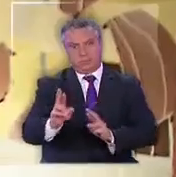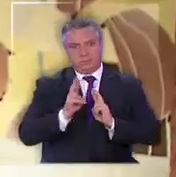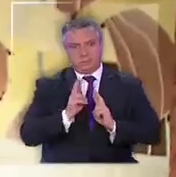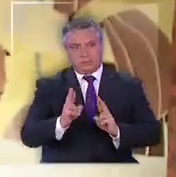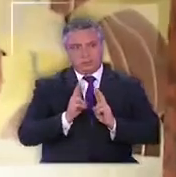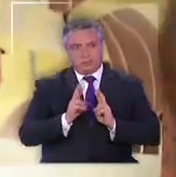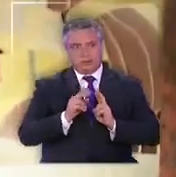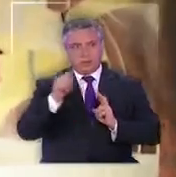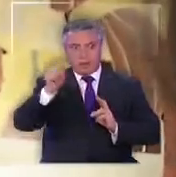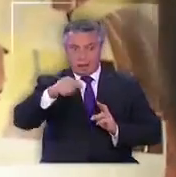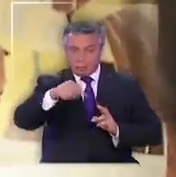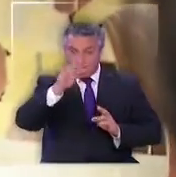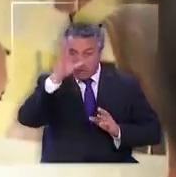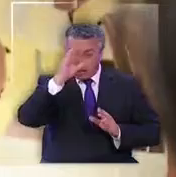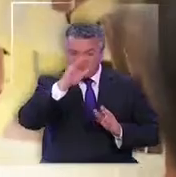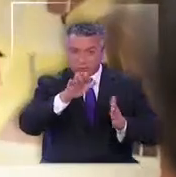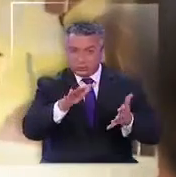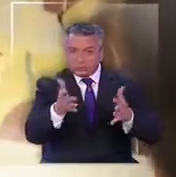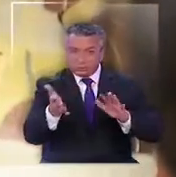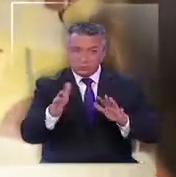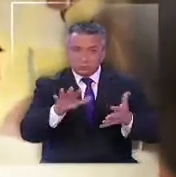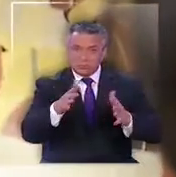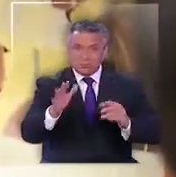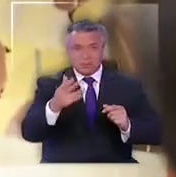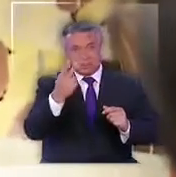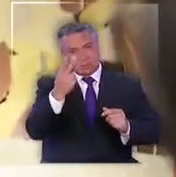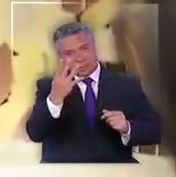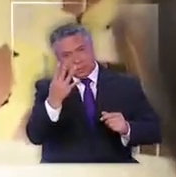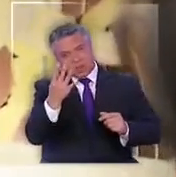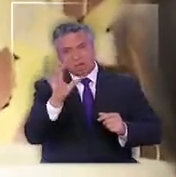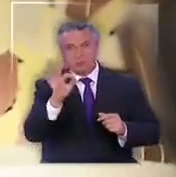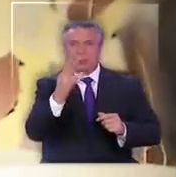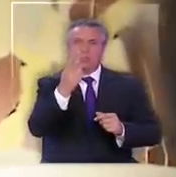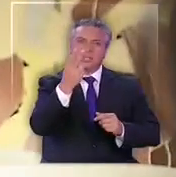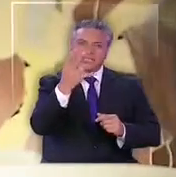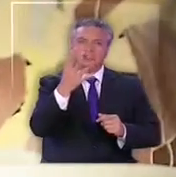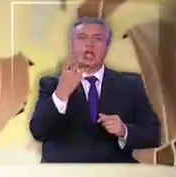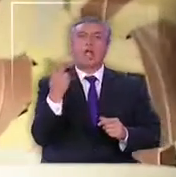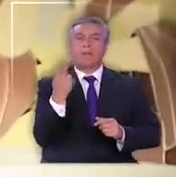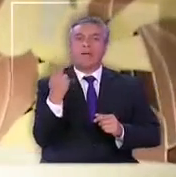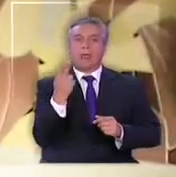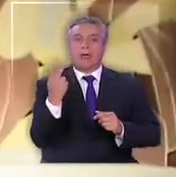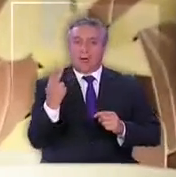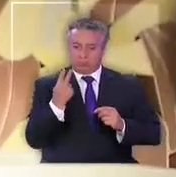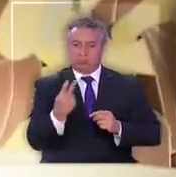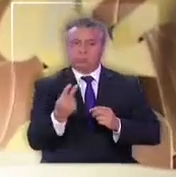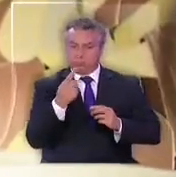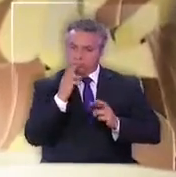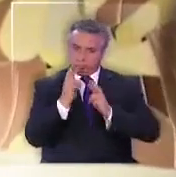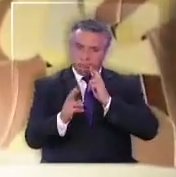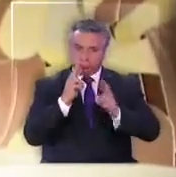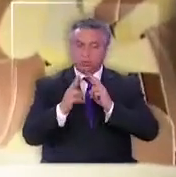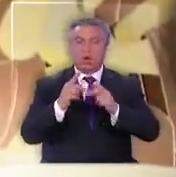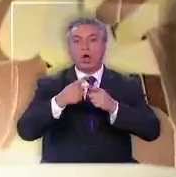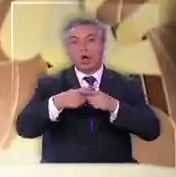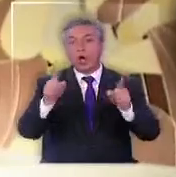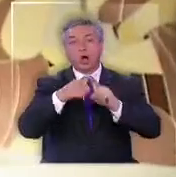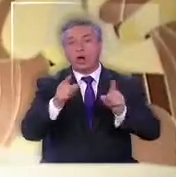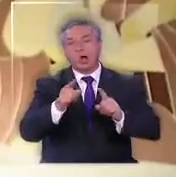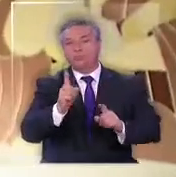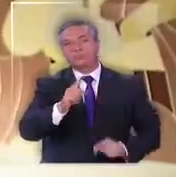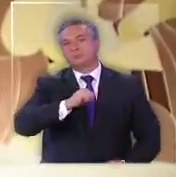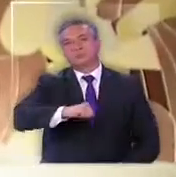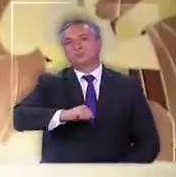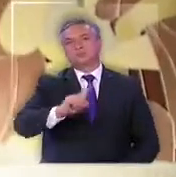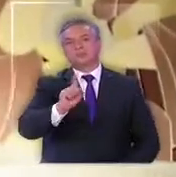Desde anoche, alrededor de unas 24, 25 parejas respondieron el formulario. Otros tanto no lo hicieron porque